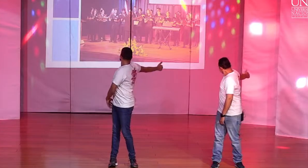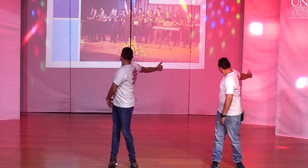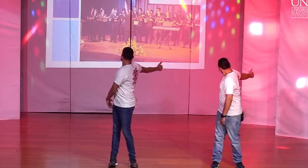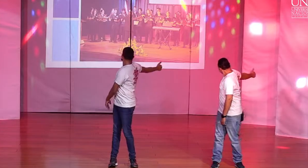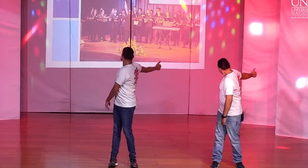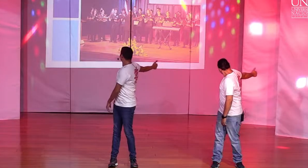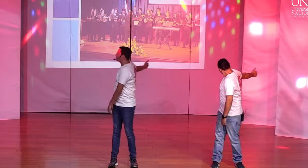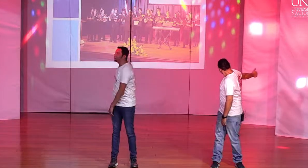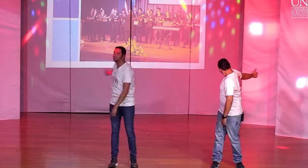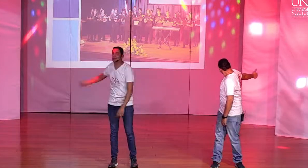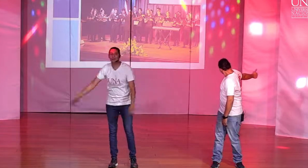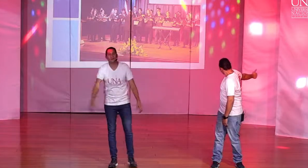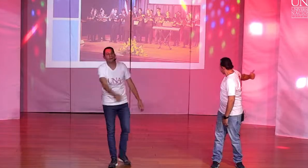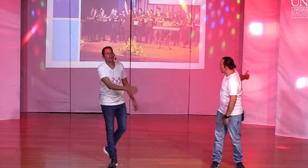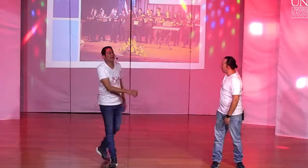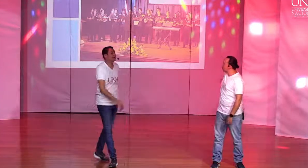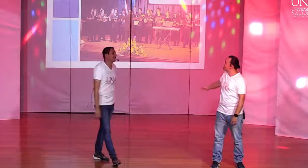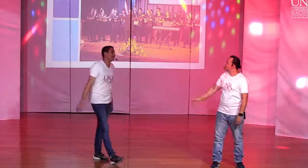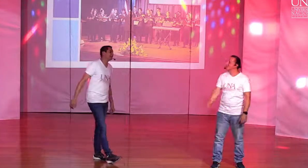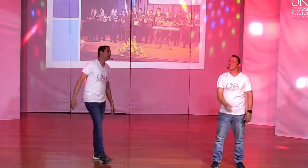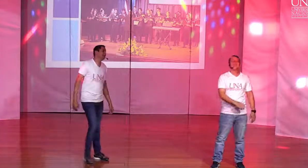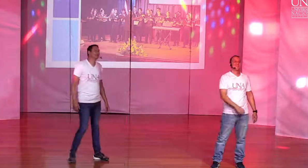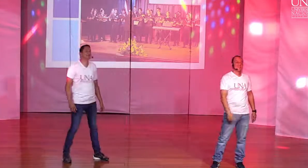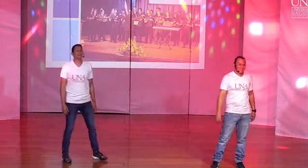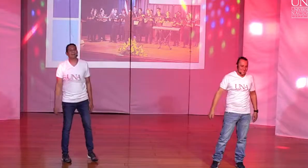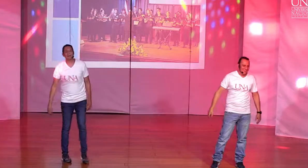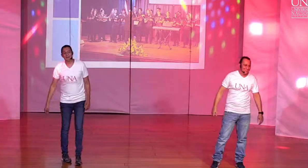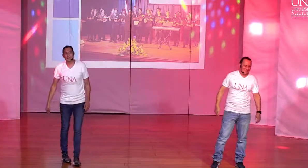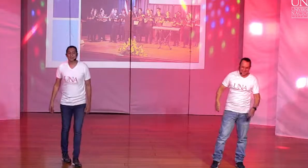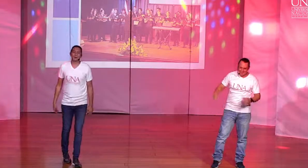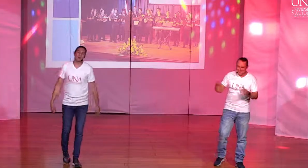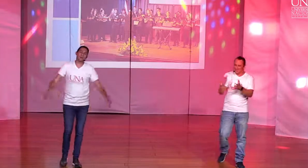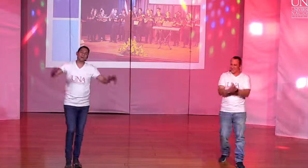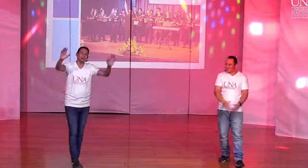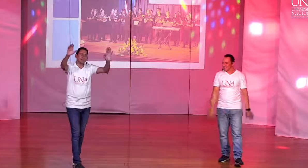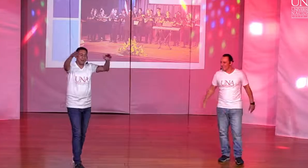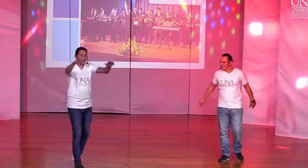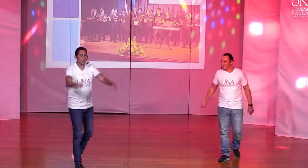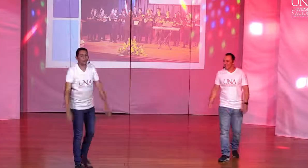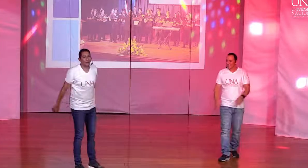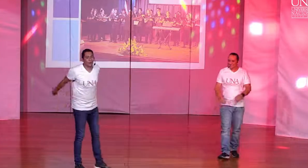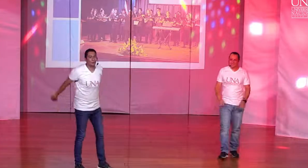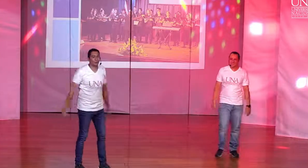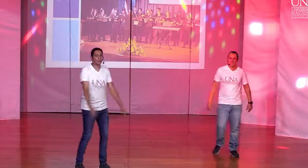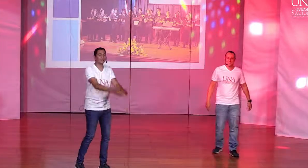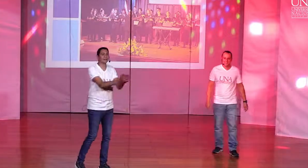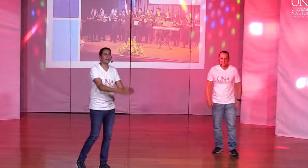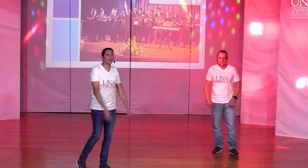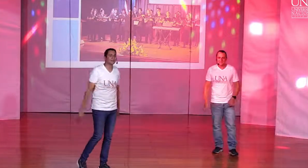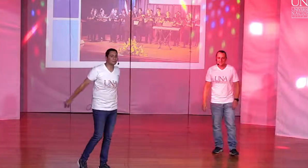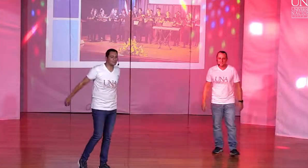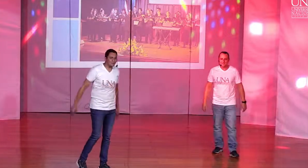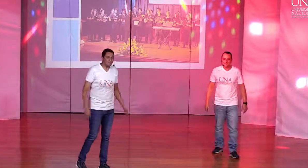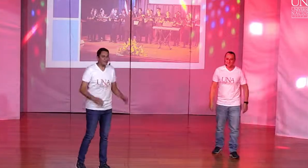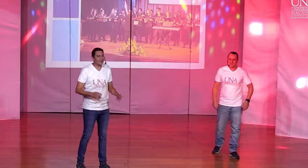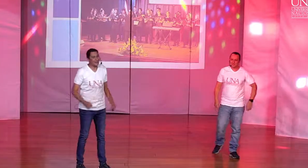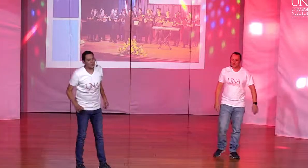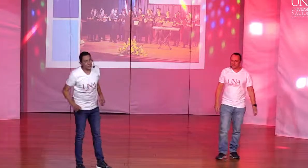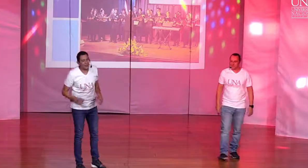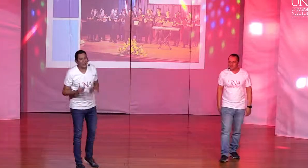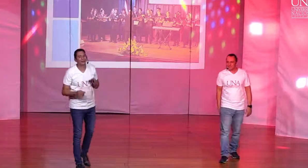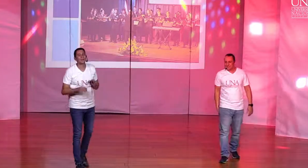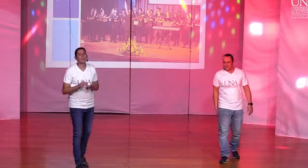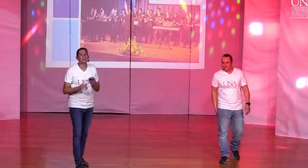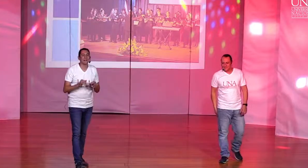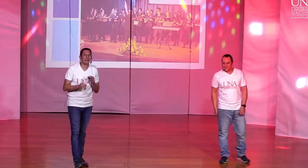Atrás. Y muy bien. Para que ya no puedan más. Excelente. Bien. Bueno, pueden sentarse, por favor. Pueden sentarse.